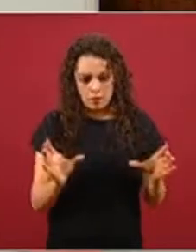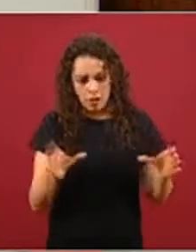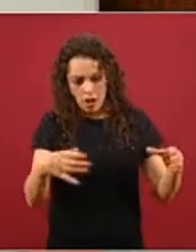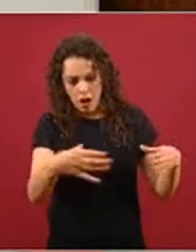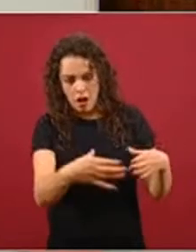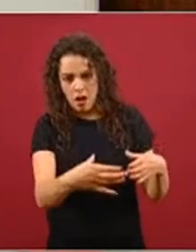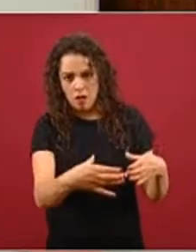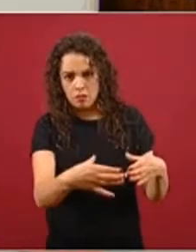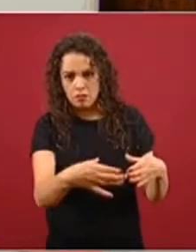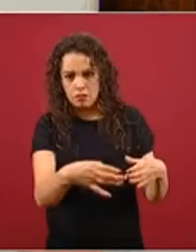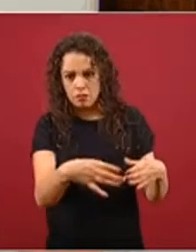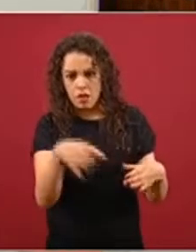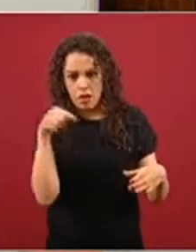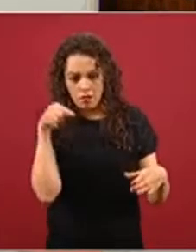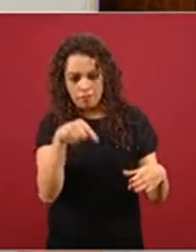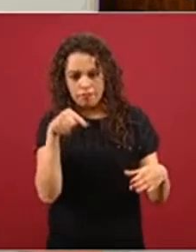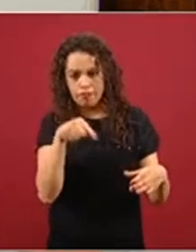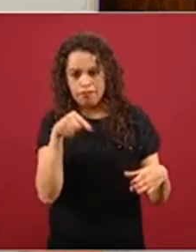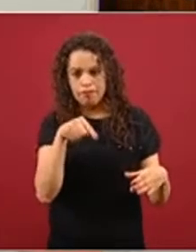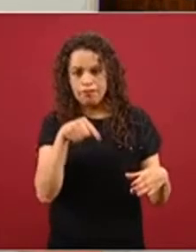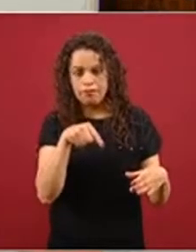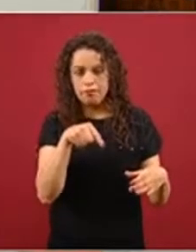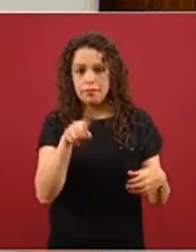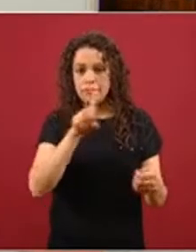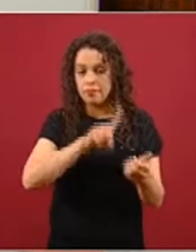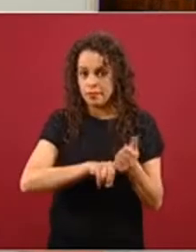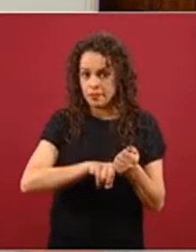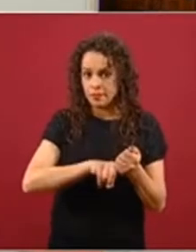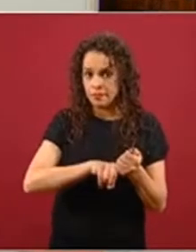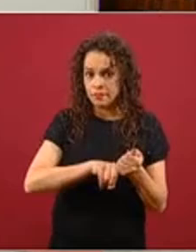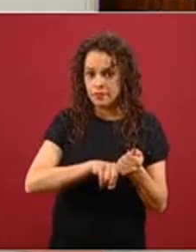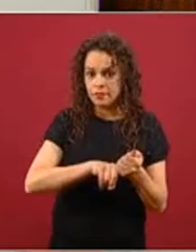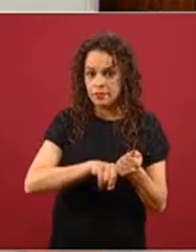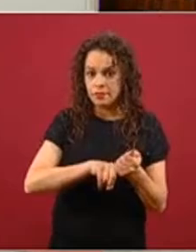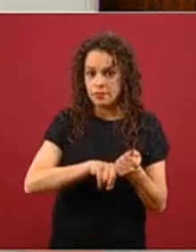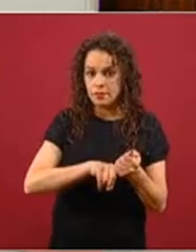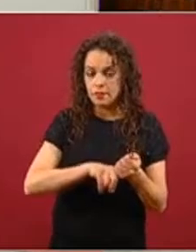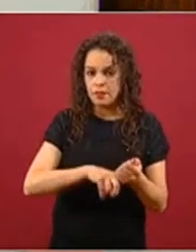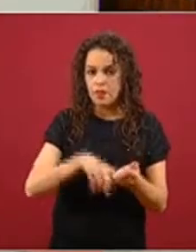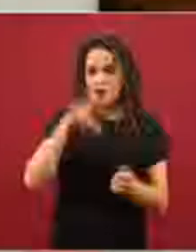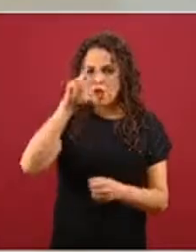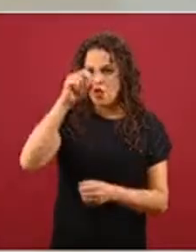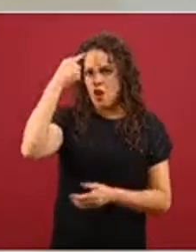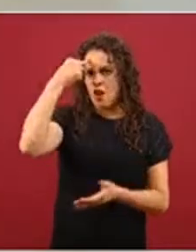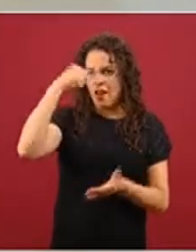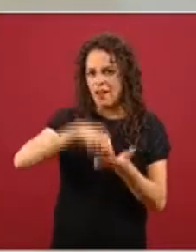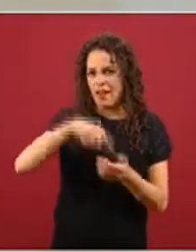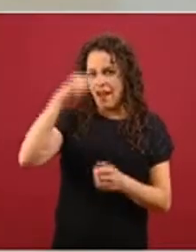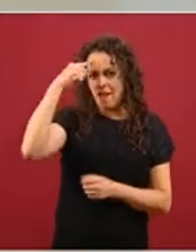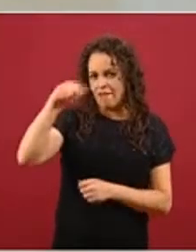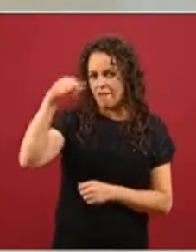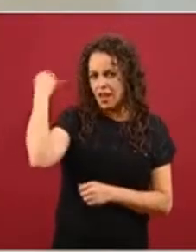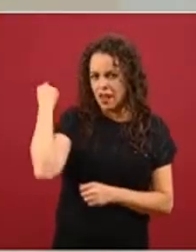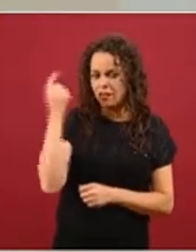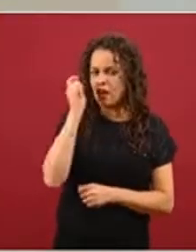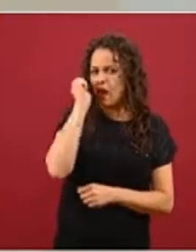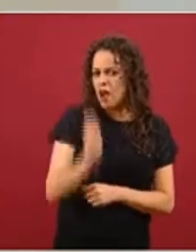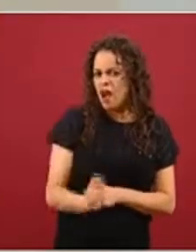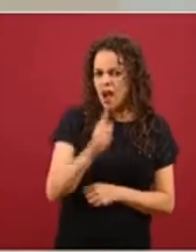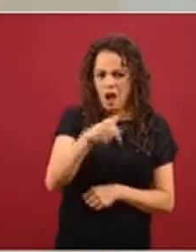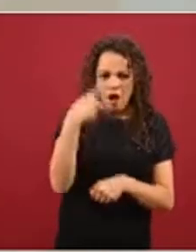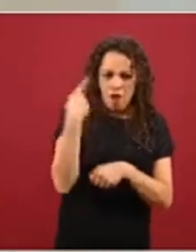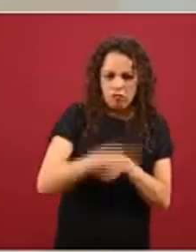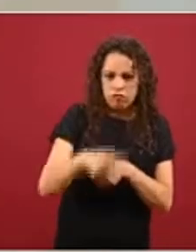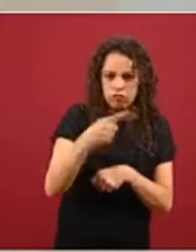quien no fácilmente se convence de la situación que estamos viviendo, del riesgo,